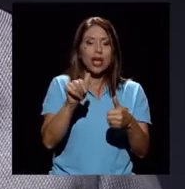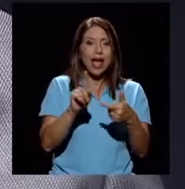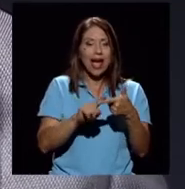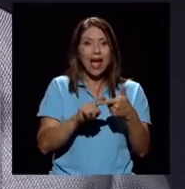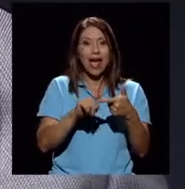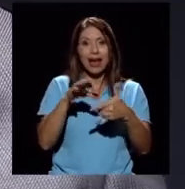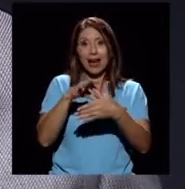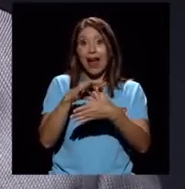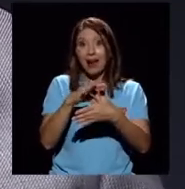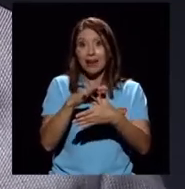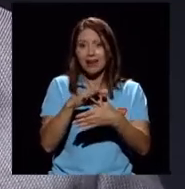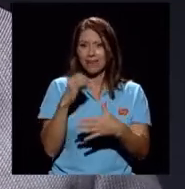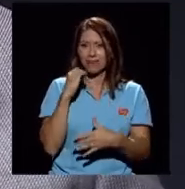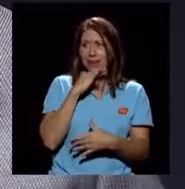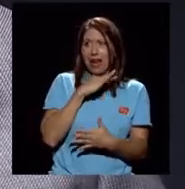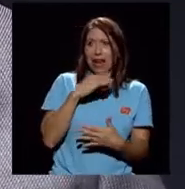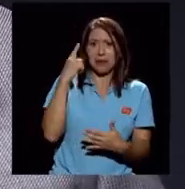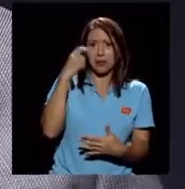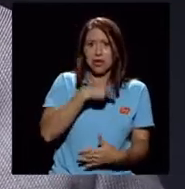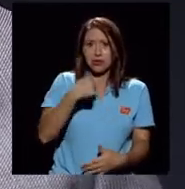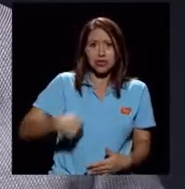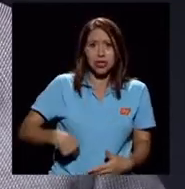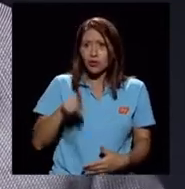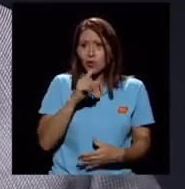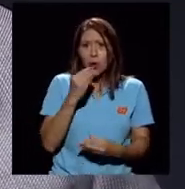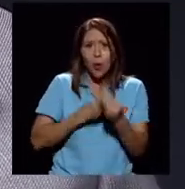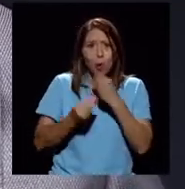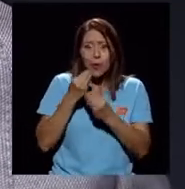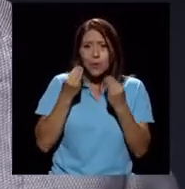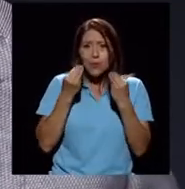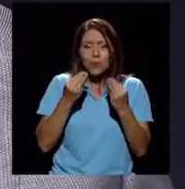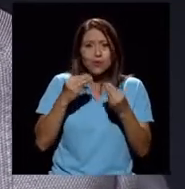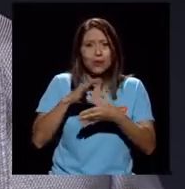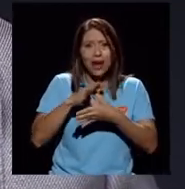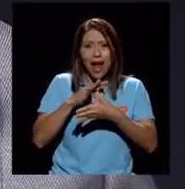carne los chinos no comen cerdo